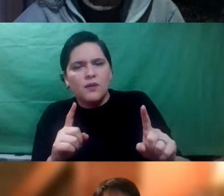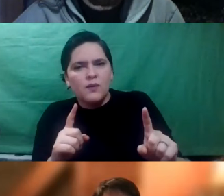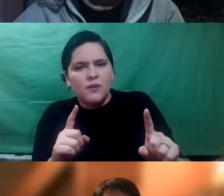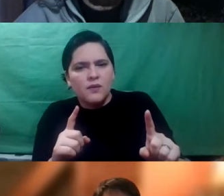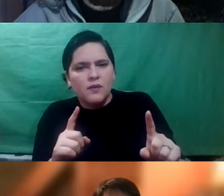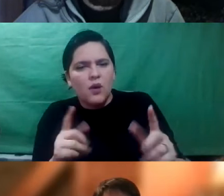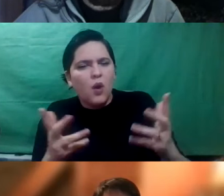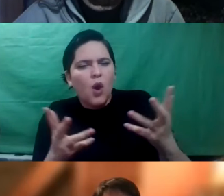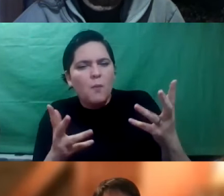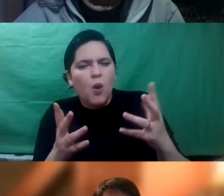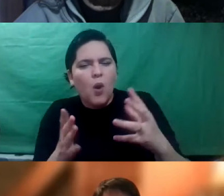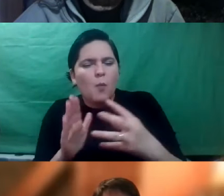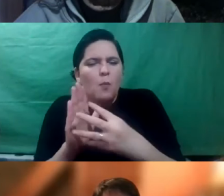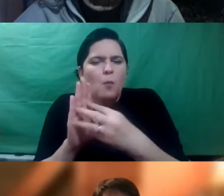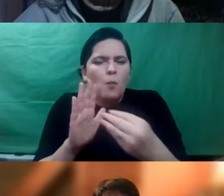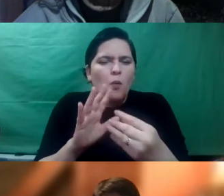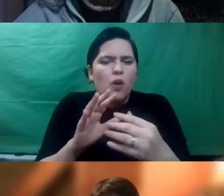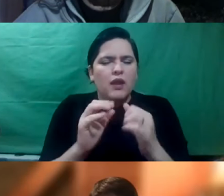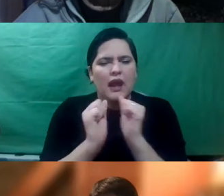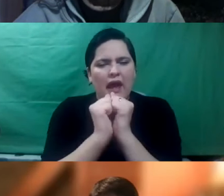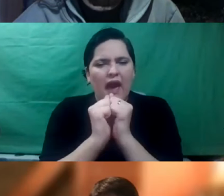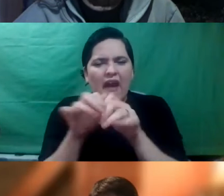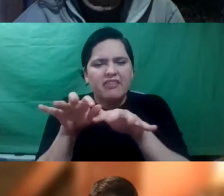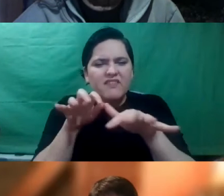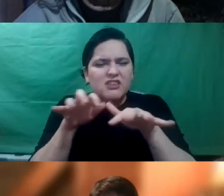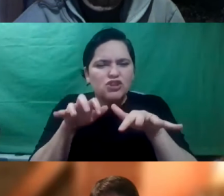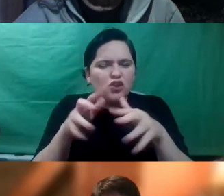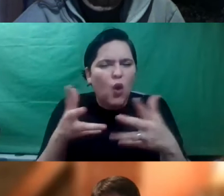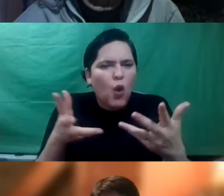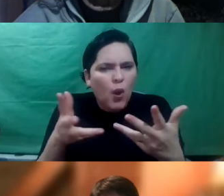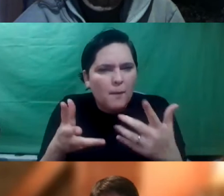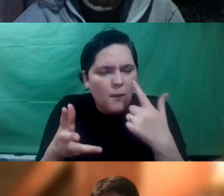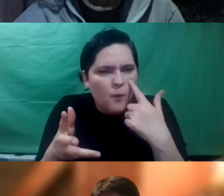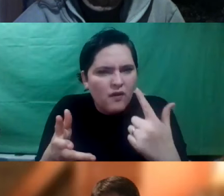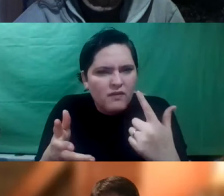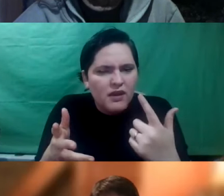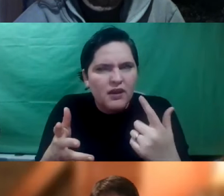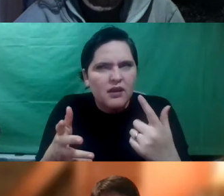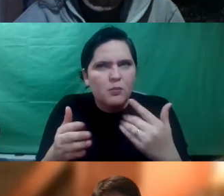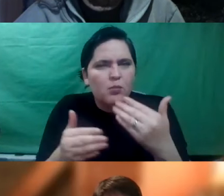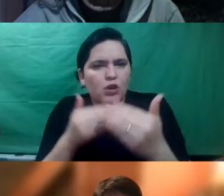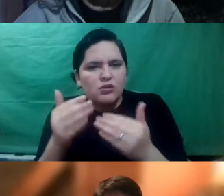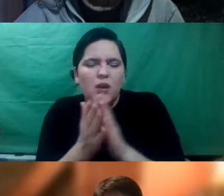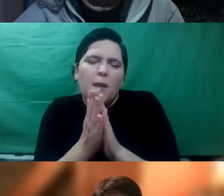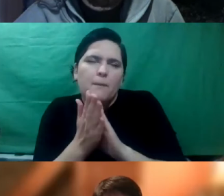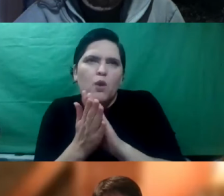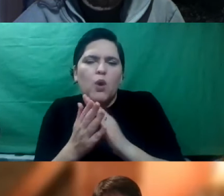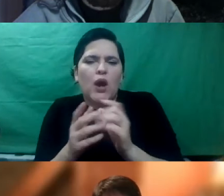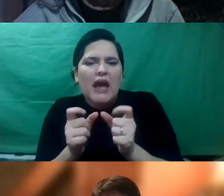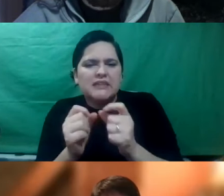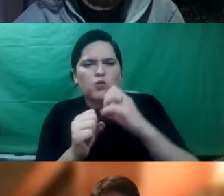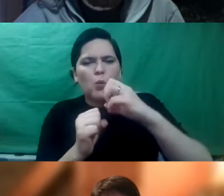cómo modelar estas interacciones, tanto la activación como lo que sucede en procesos patológicos como tumores. Y lo segundo